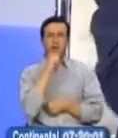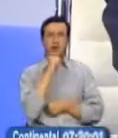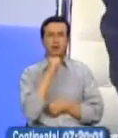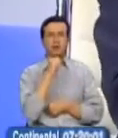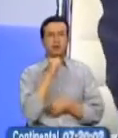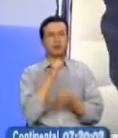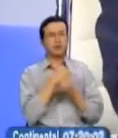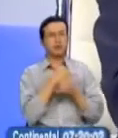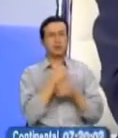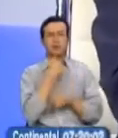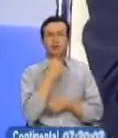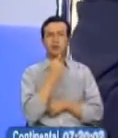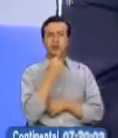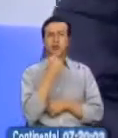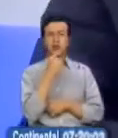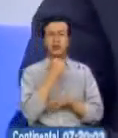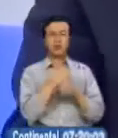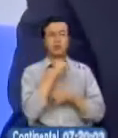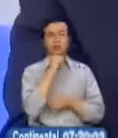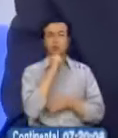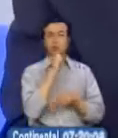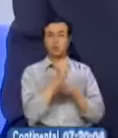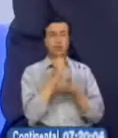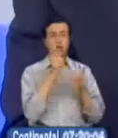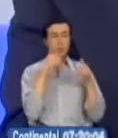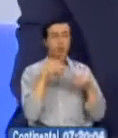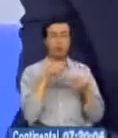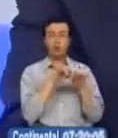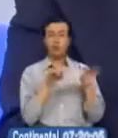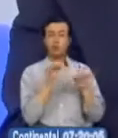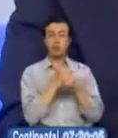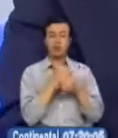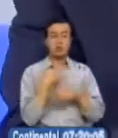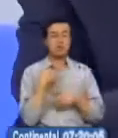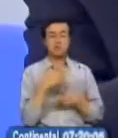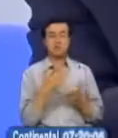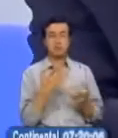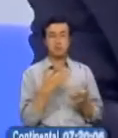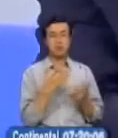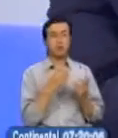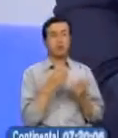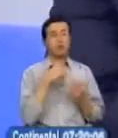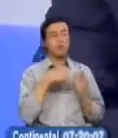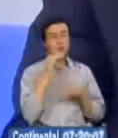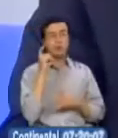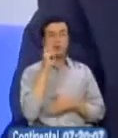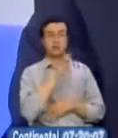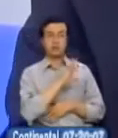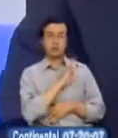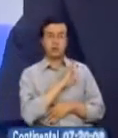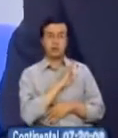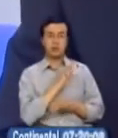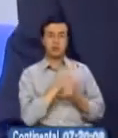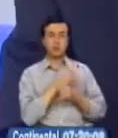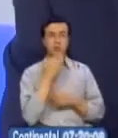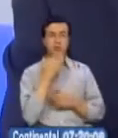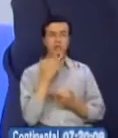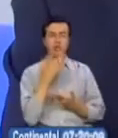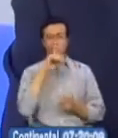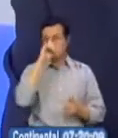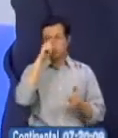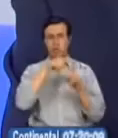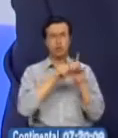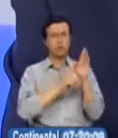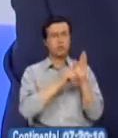se habla de déficit de ingenieros, estamos hablando entonces que si no tenemos esa cantidad de técnicos, ¿cómo podemos apuntalar